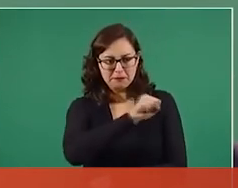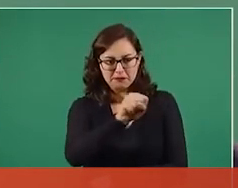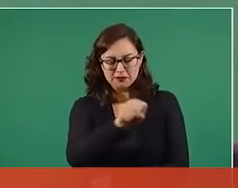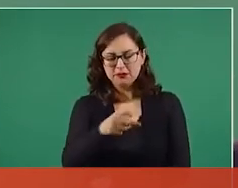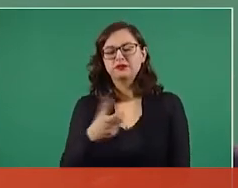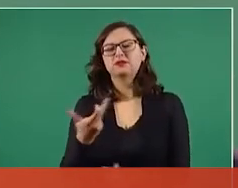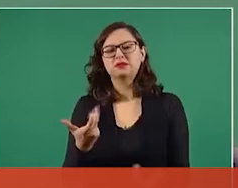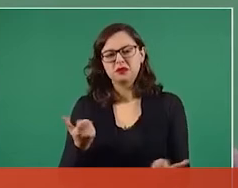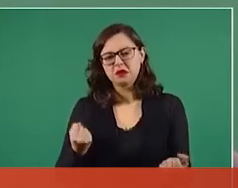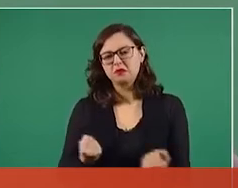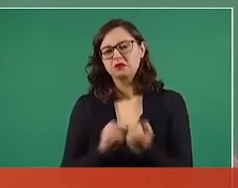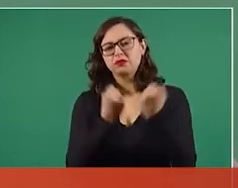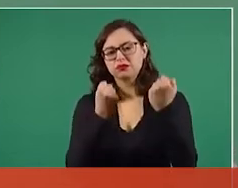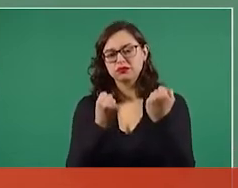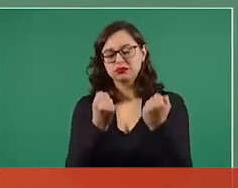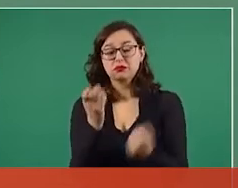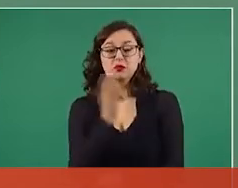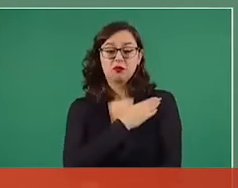Y